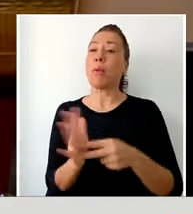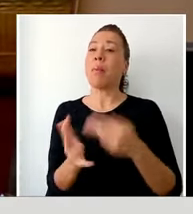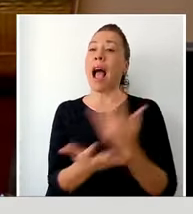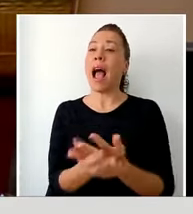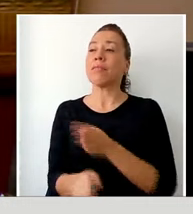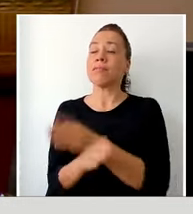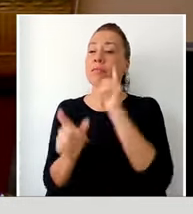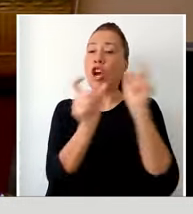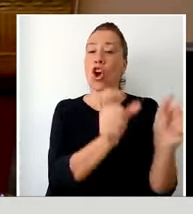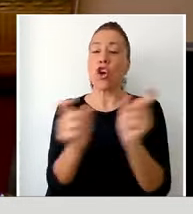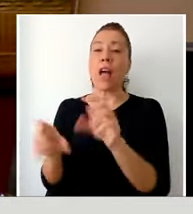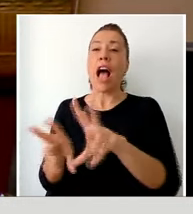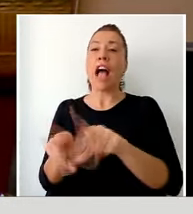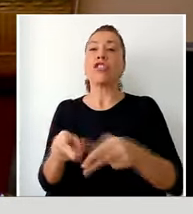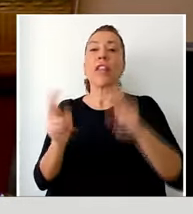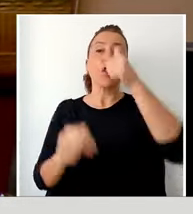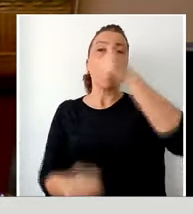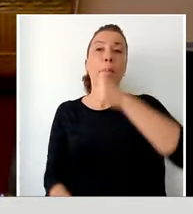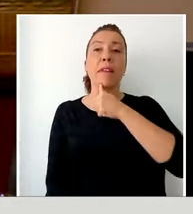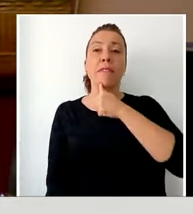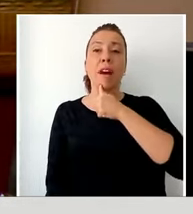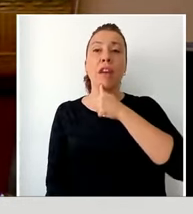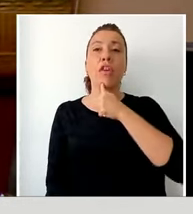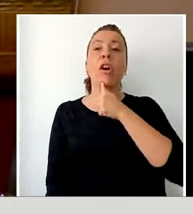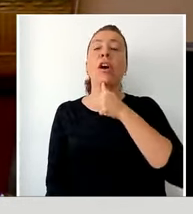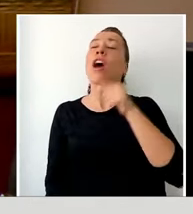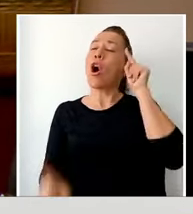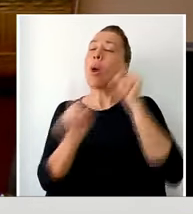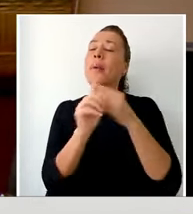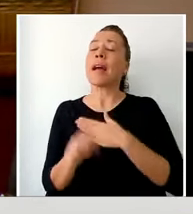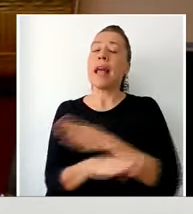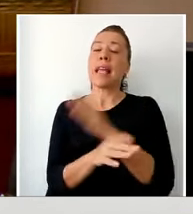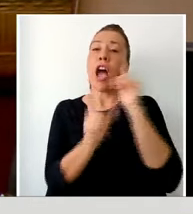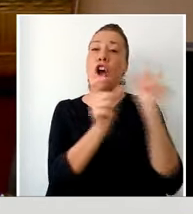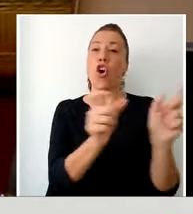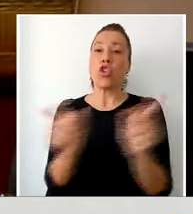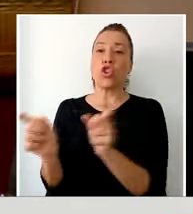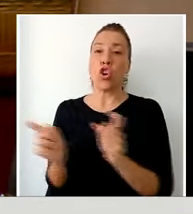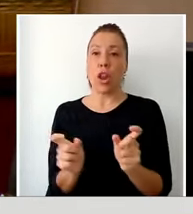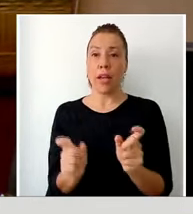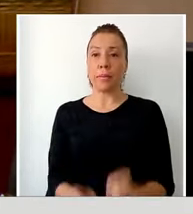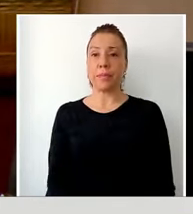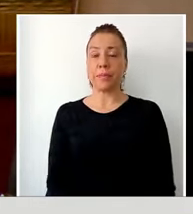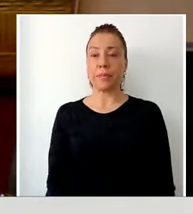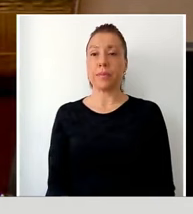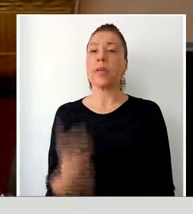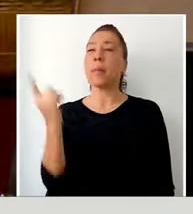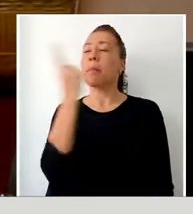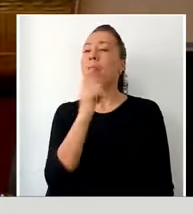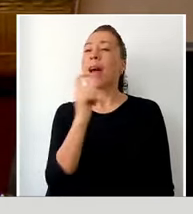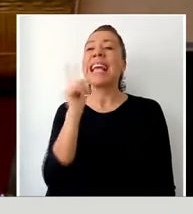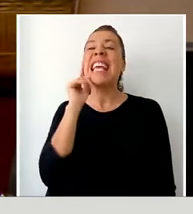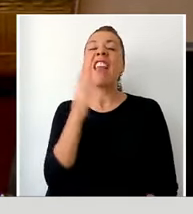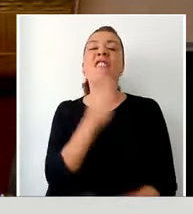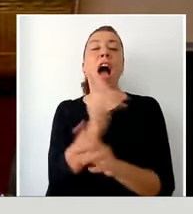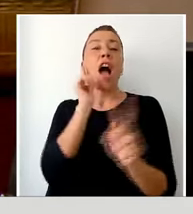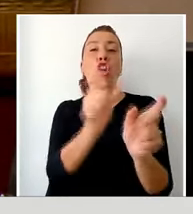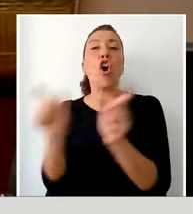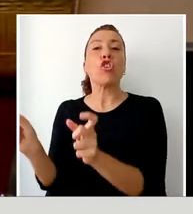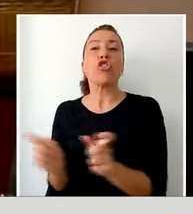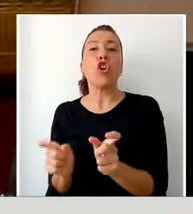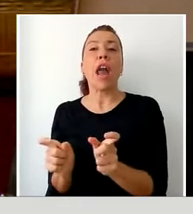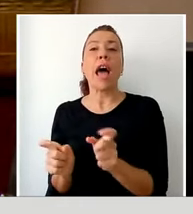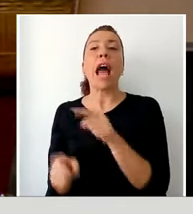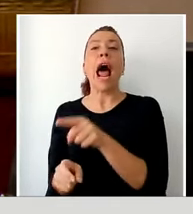asociaciones de derecho privado que justamente tienen como función fiscalizar ante esto cabe preguntarse quién fiscaliza al ente fiscalizador es un